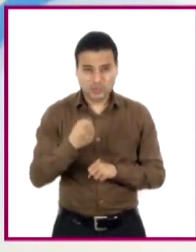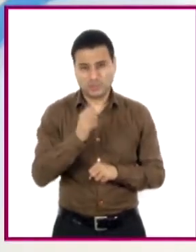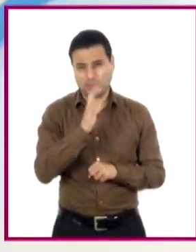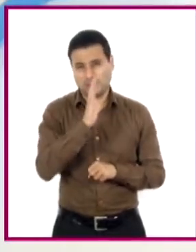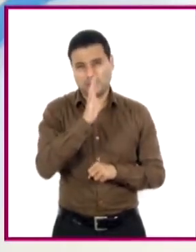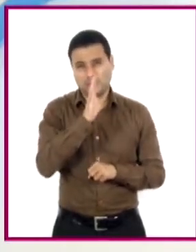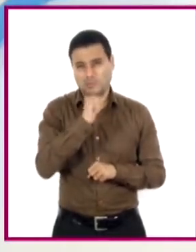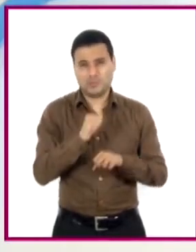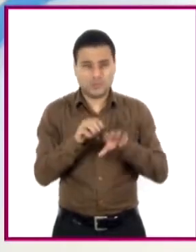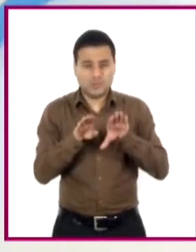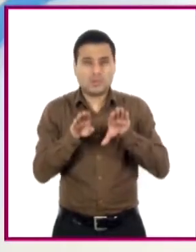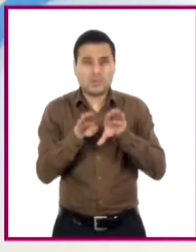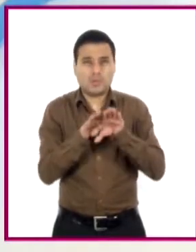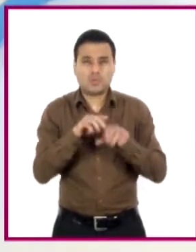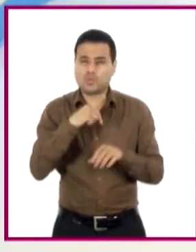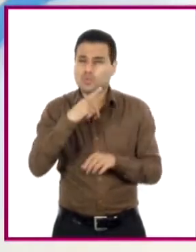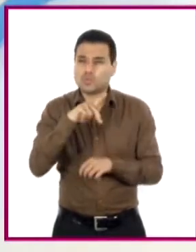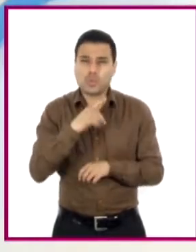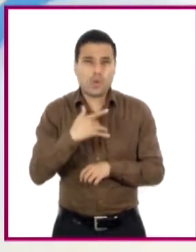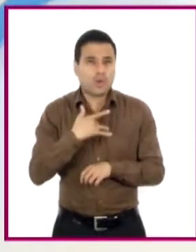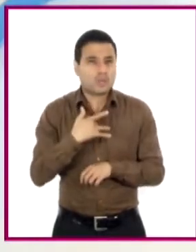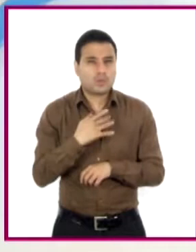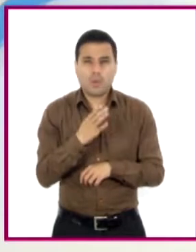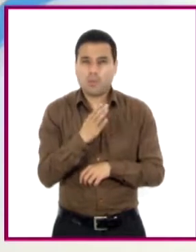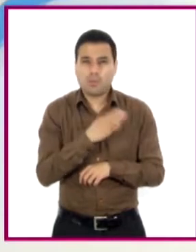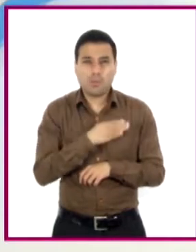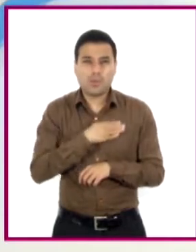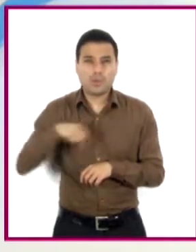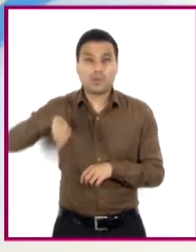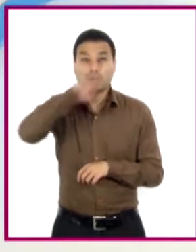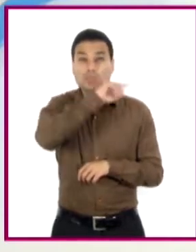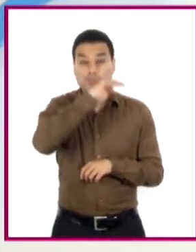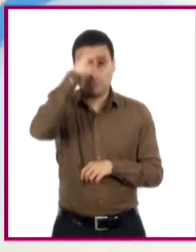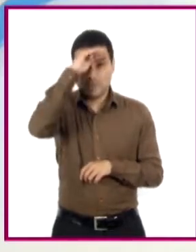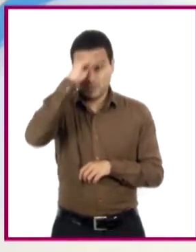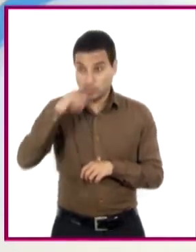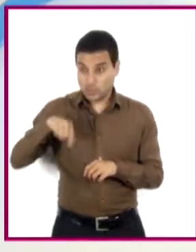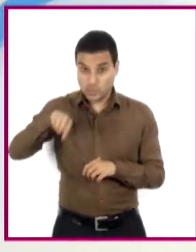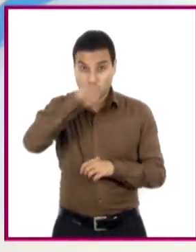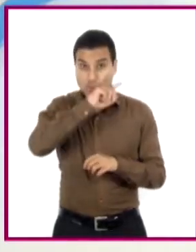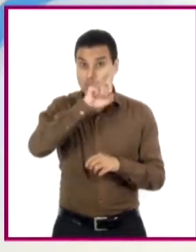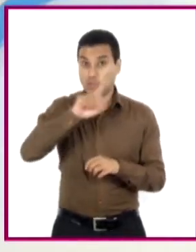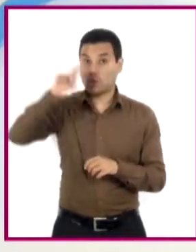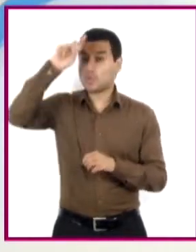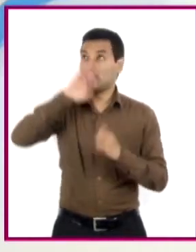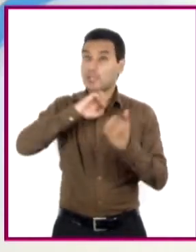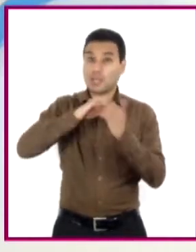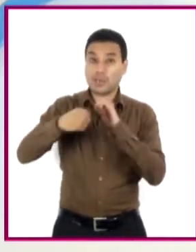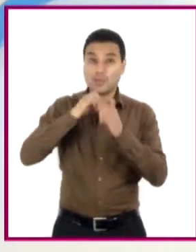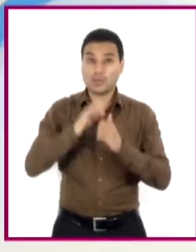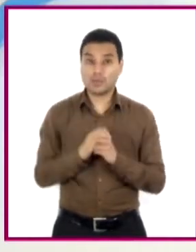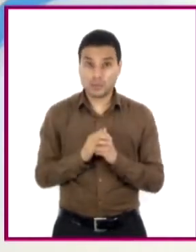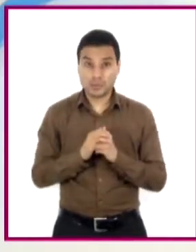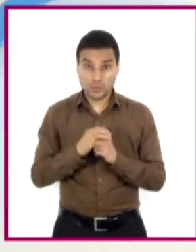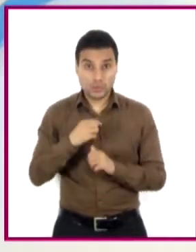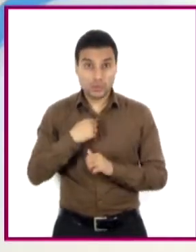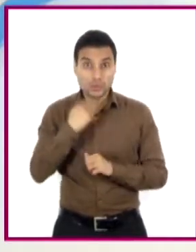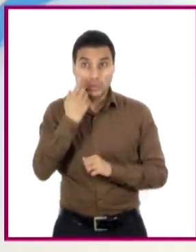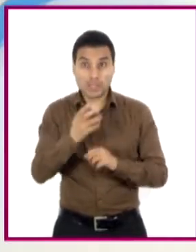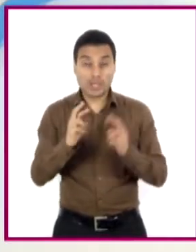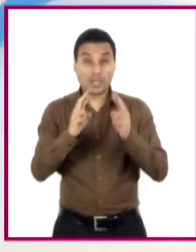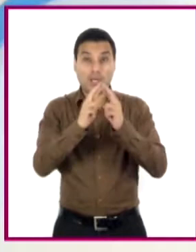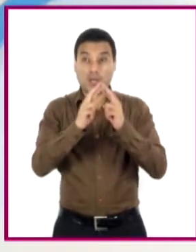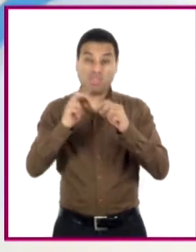y docilidad de corazón, haciéndoos creer que somos enemigos de Dios y queremos trastornar su santa